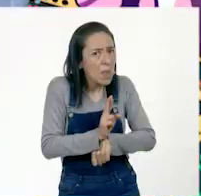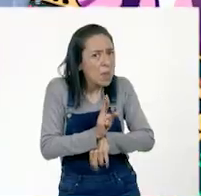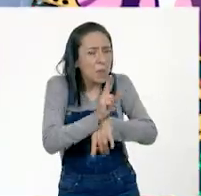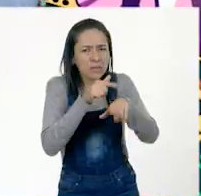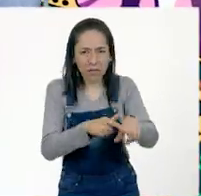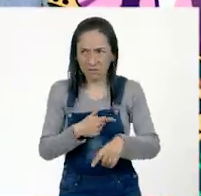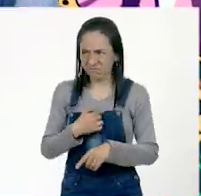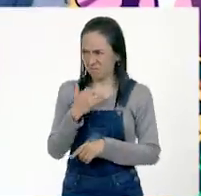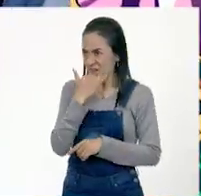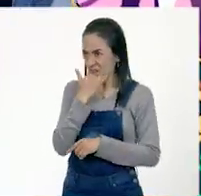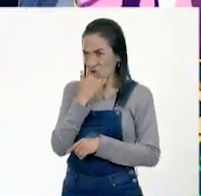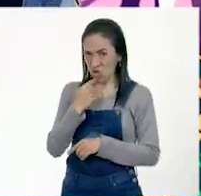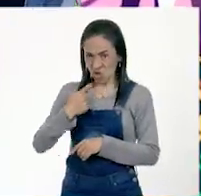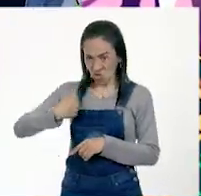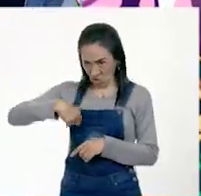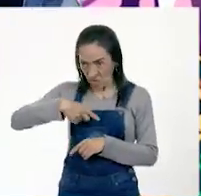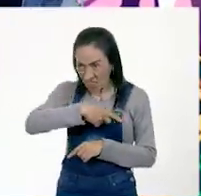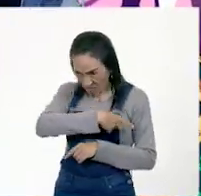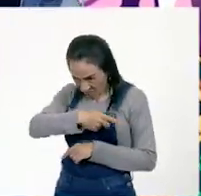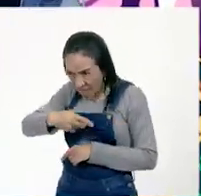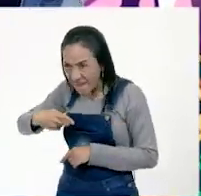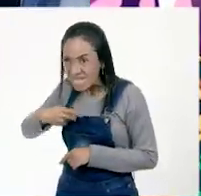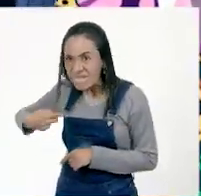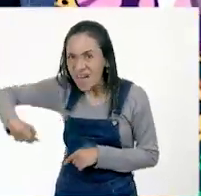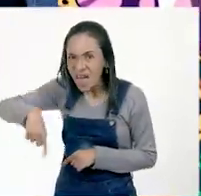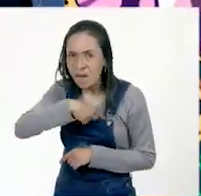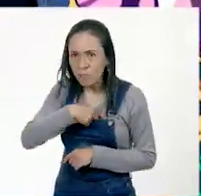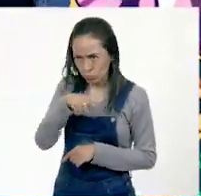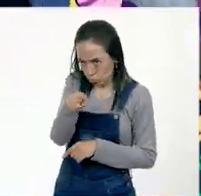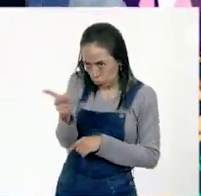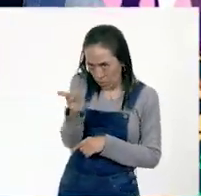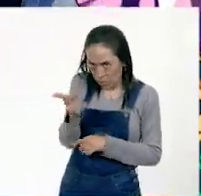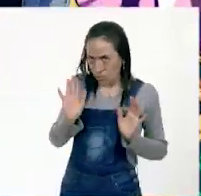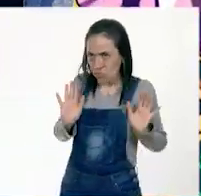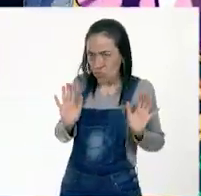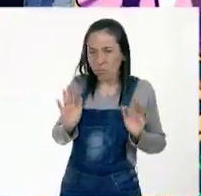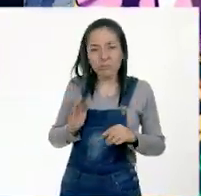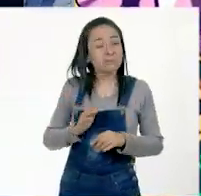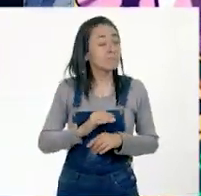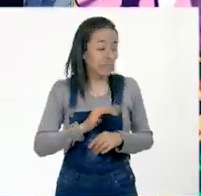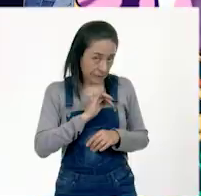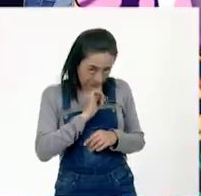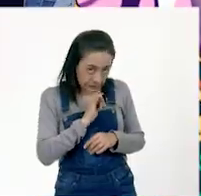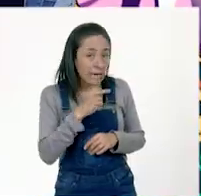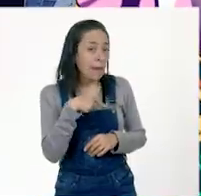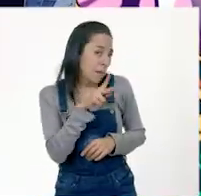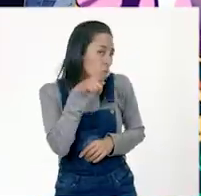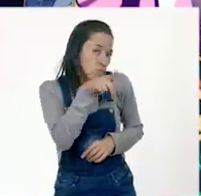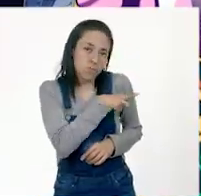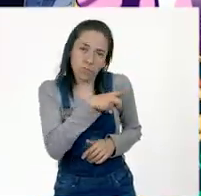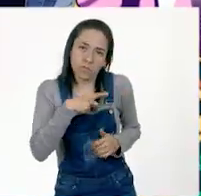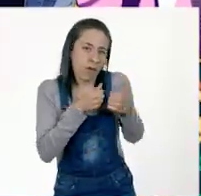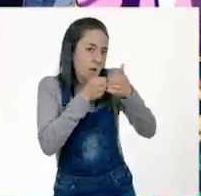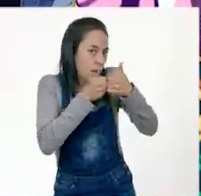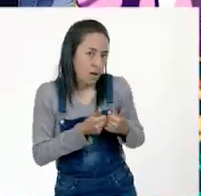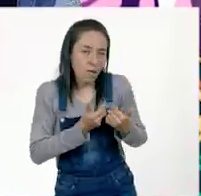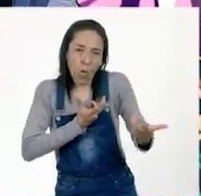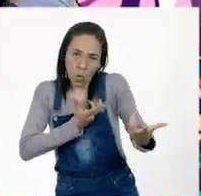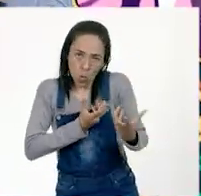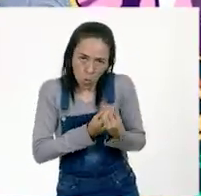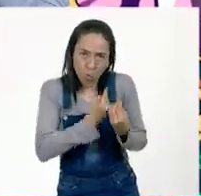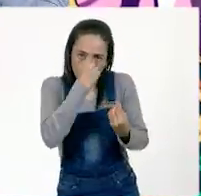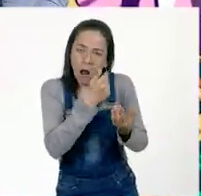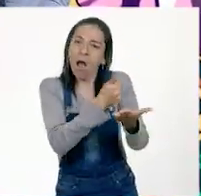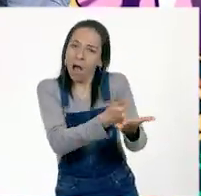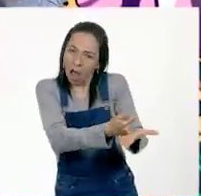usted, ¿verdad? ¿Verdad, comandante? Bueno, efectivamente. Pero tú tendrás que quedarte aquí a ayudarnos.